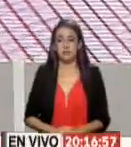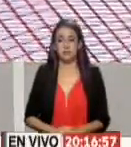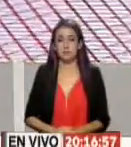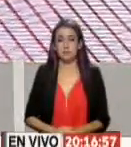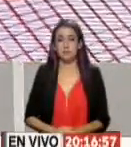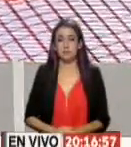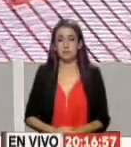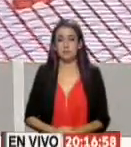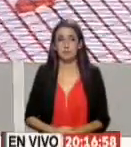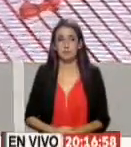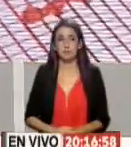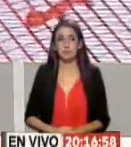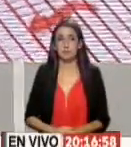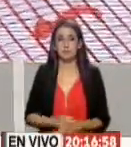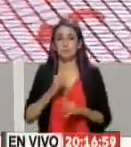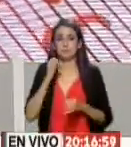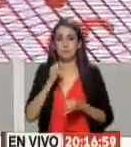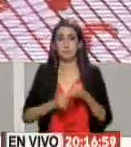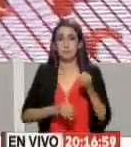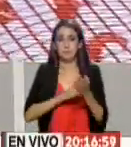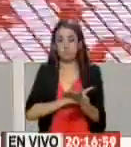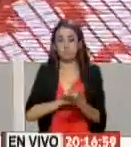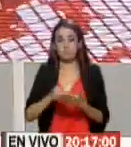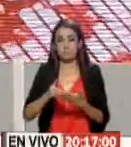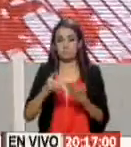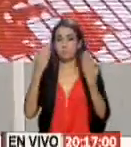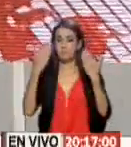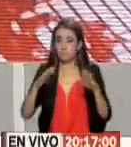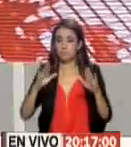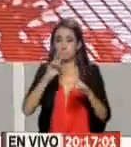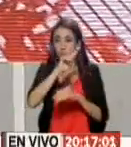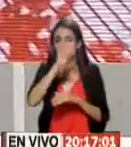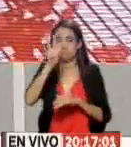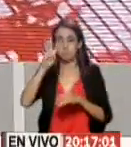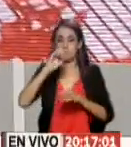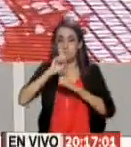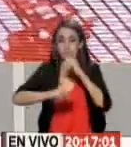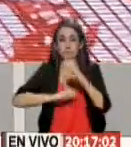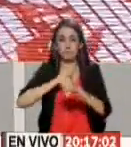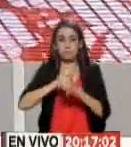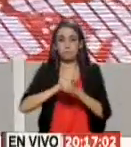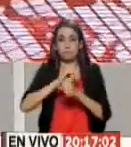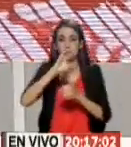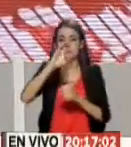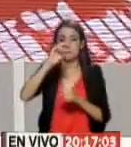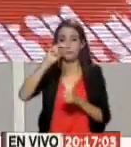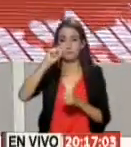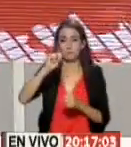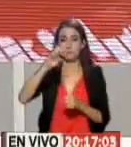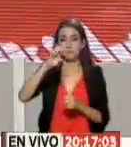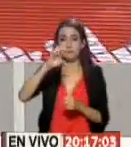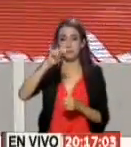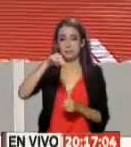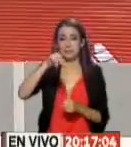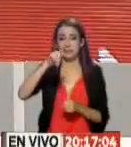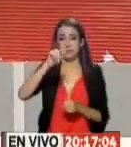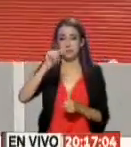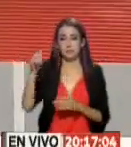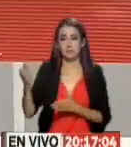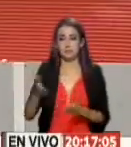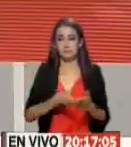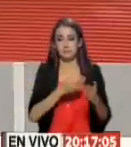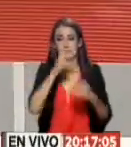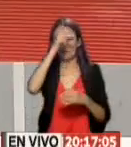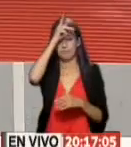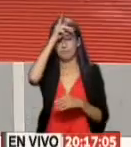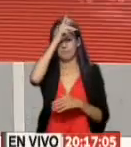se conmemoran 24 años de la victoria del CENEPA, el último conflicto bélico en el que se enfrentó Ecuador con Perú. Les invitamos a recordar